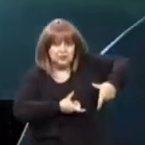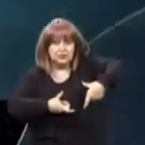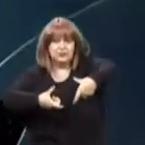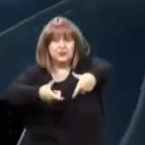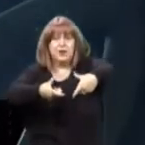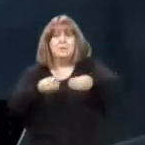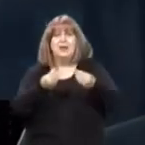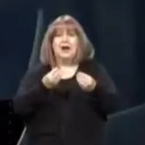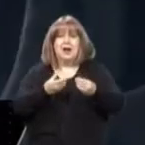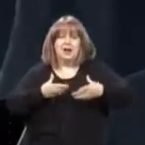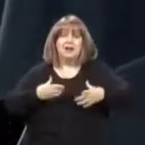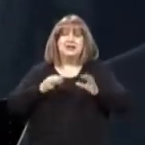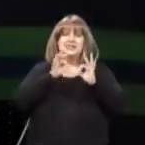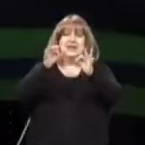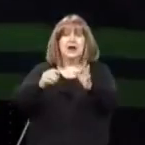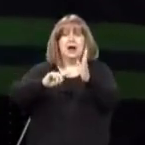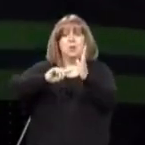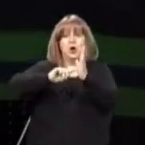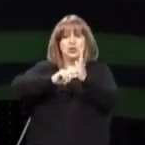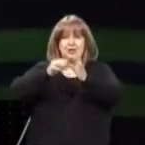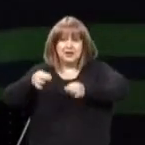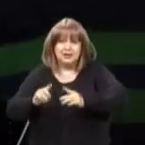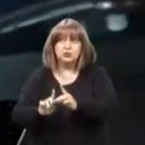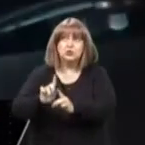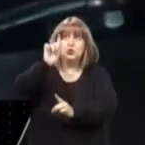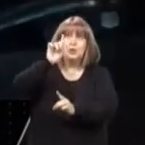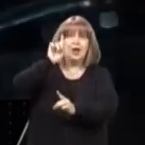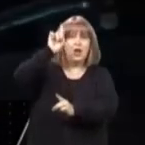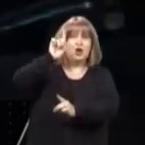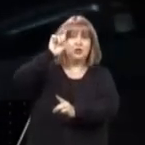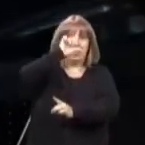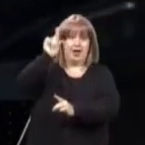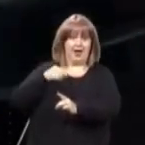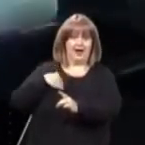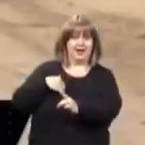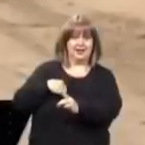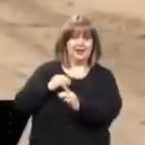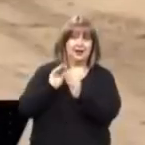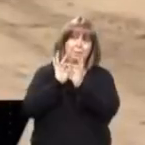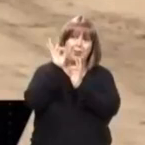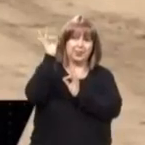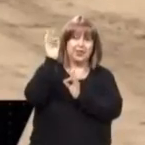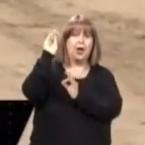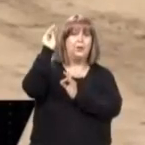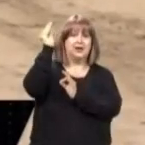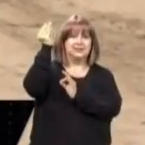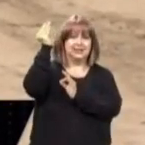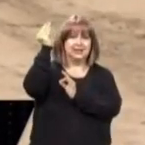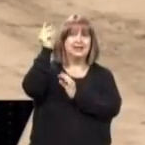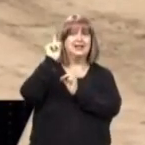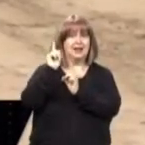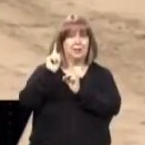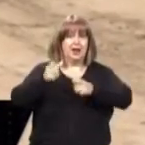gas natural, y hasta Brasil. Sí. No en el invierno seguramente, pero sí para aprovecharlo cuando no se aprovecha toda